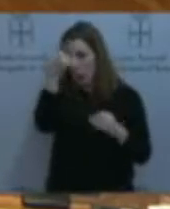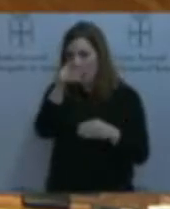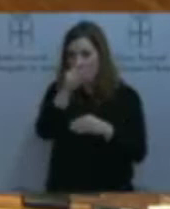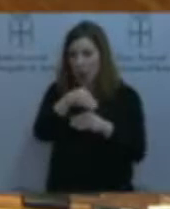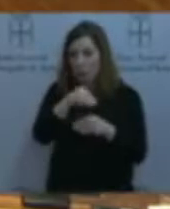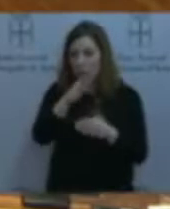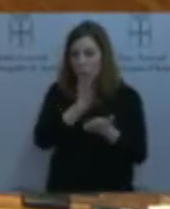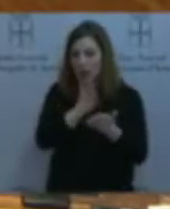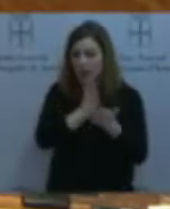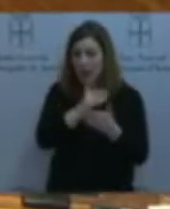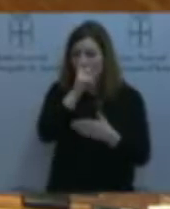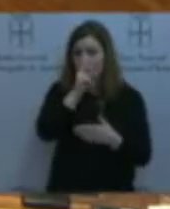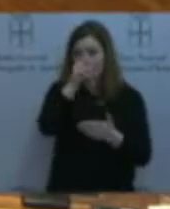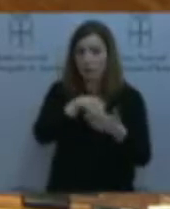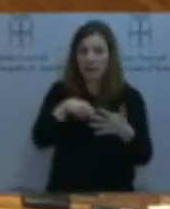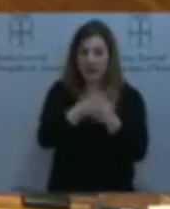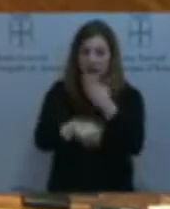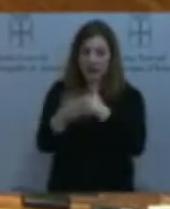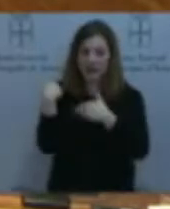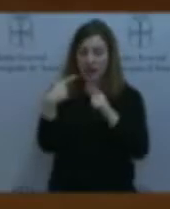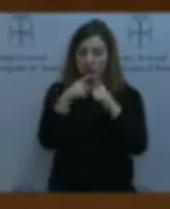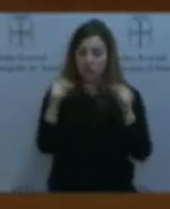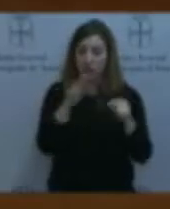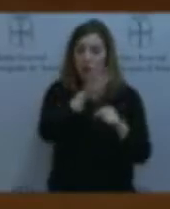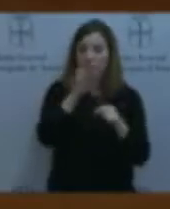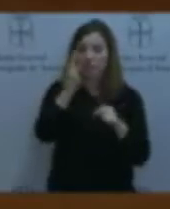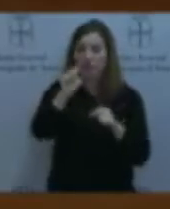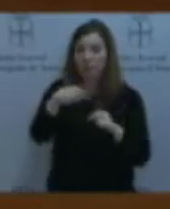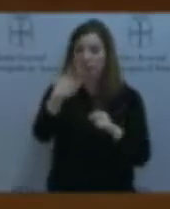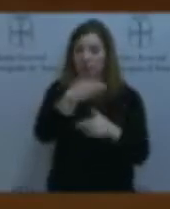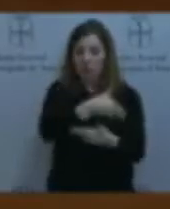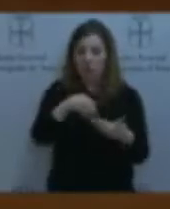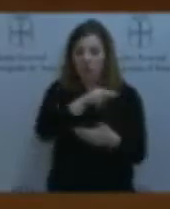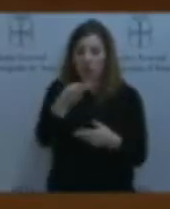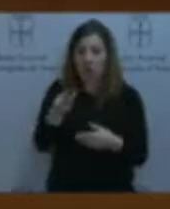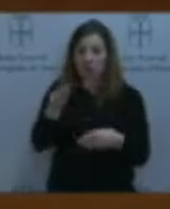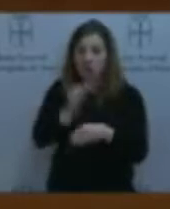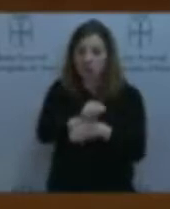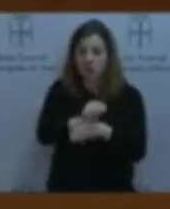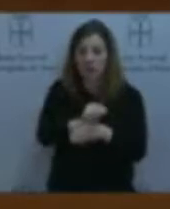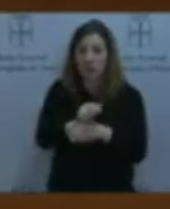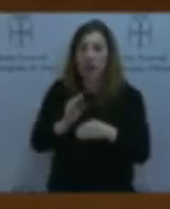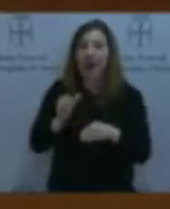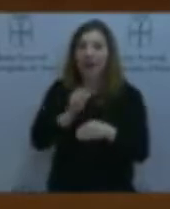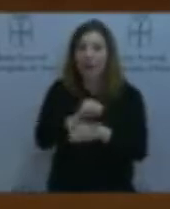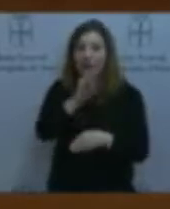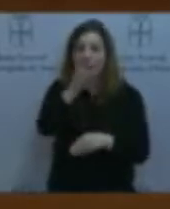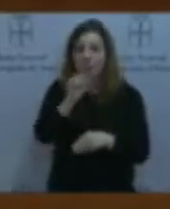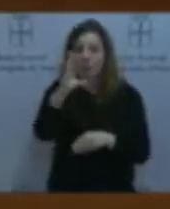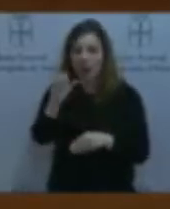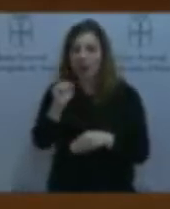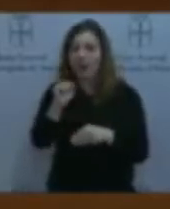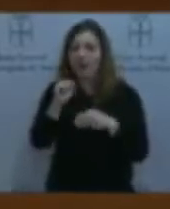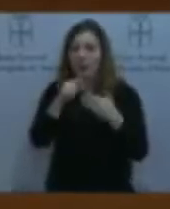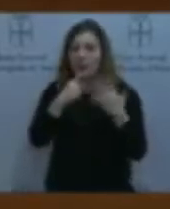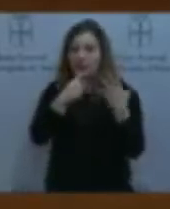Asturias 43,5 millones de euros de ayudas de la PAC, que recibieron 6.990 beneficiarios. Esto nos da un importe